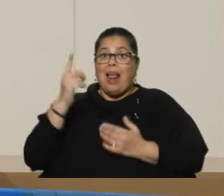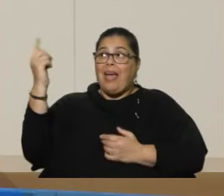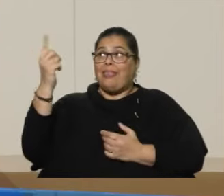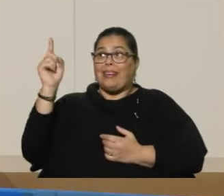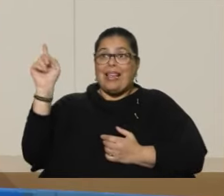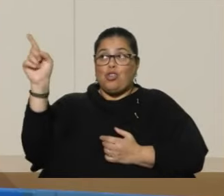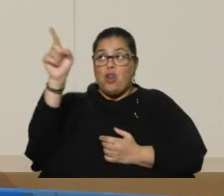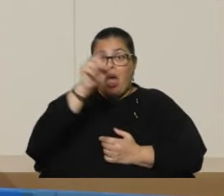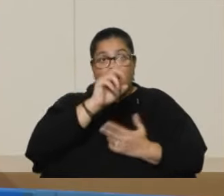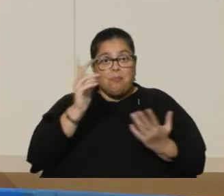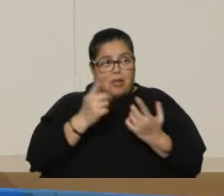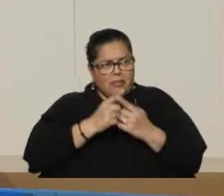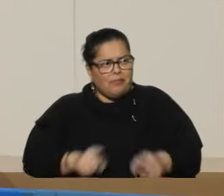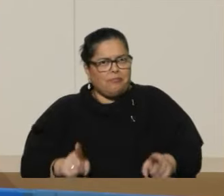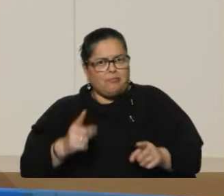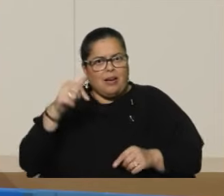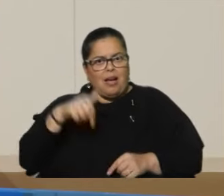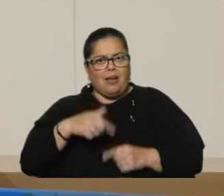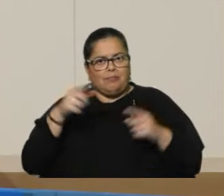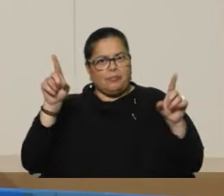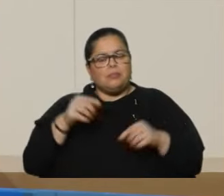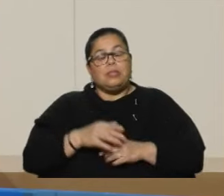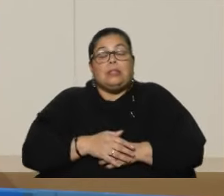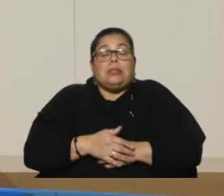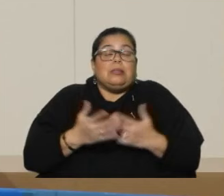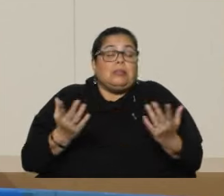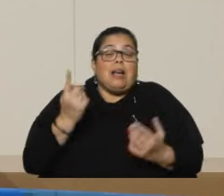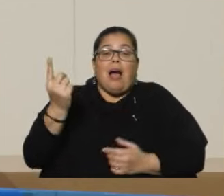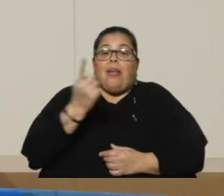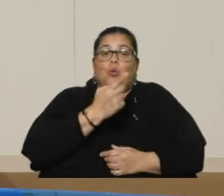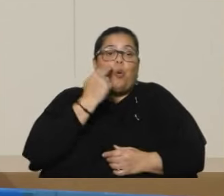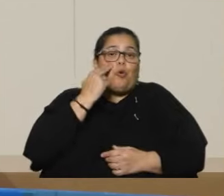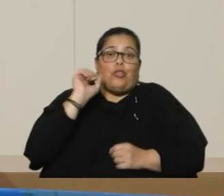cosa rara. Entonces, bueno, pero cada uno tendrá sus motivos.